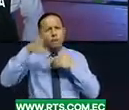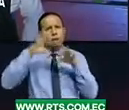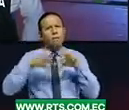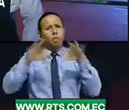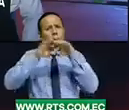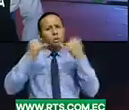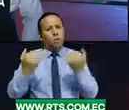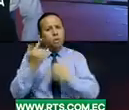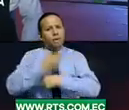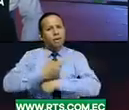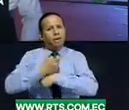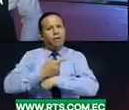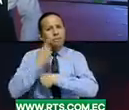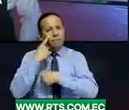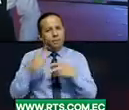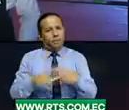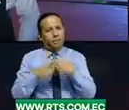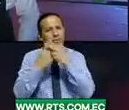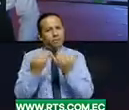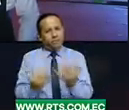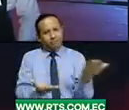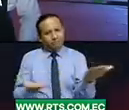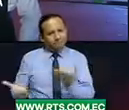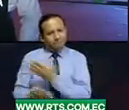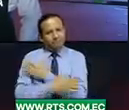jornada. Aquí iniciamos, bienvenidos.